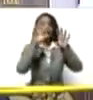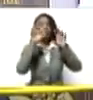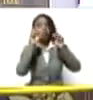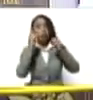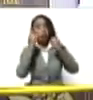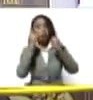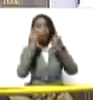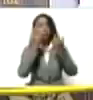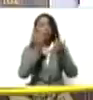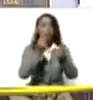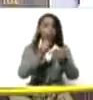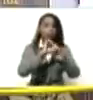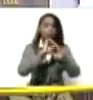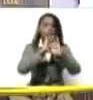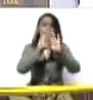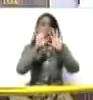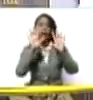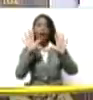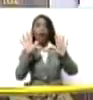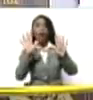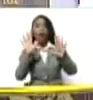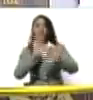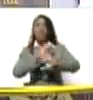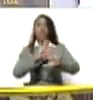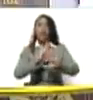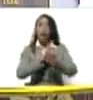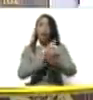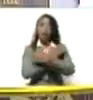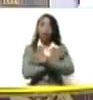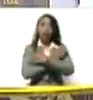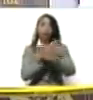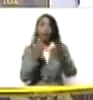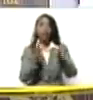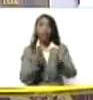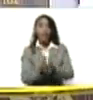levanten los que son abuelos abuelos